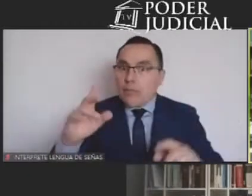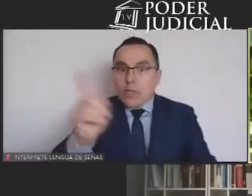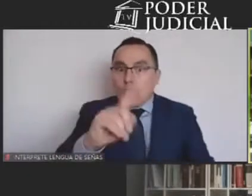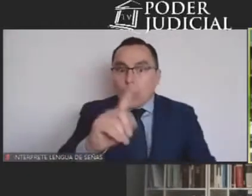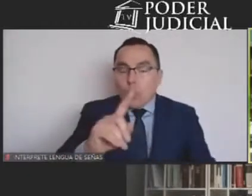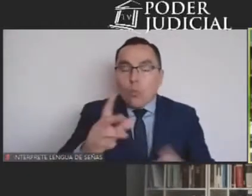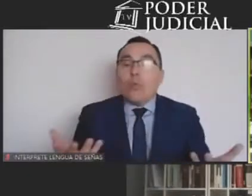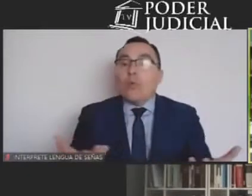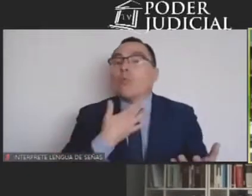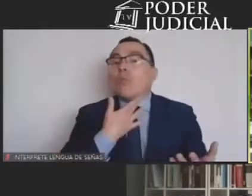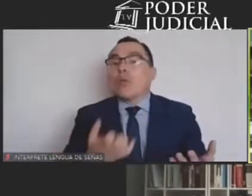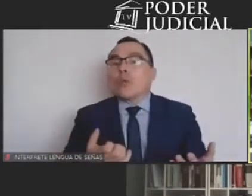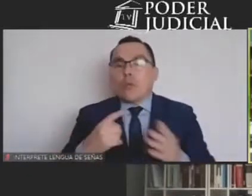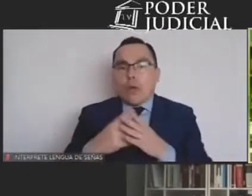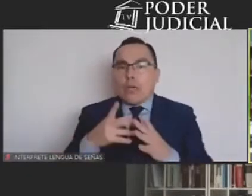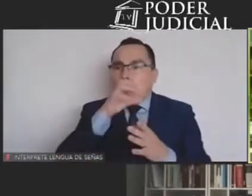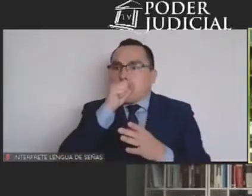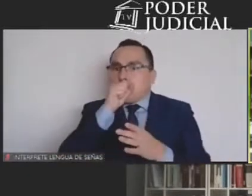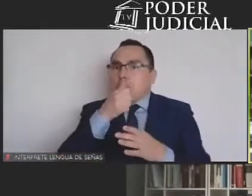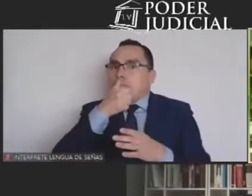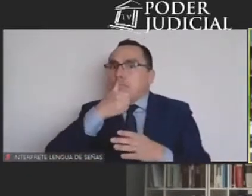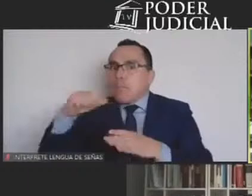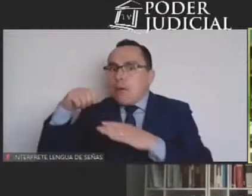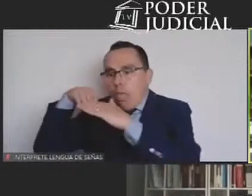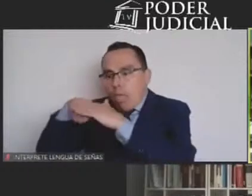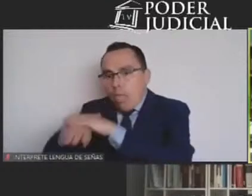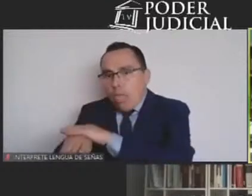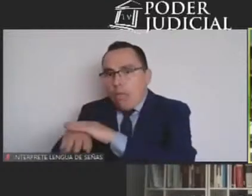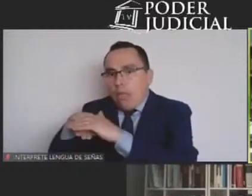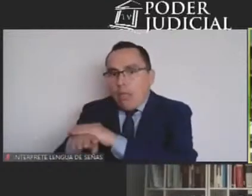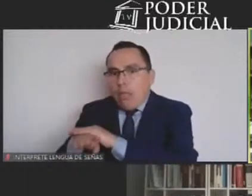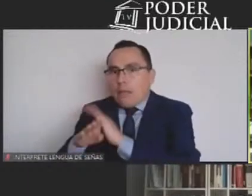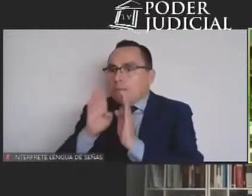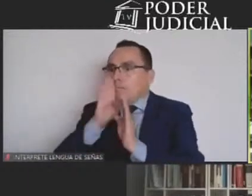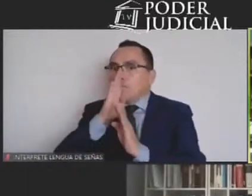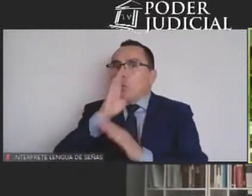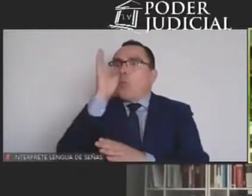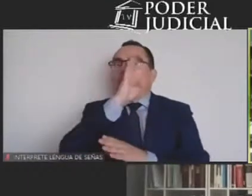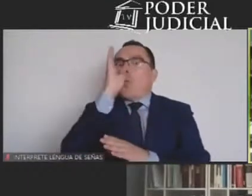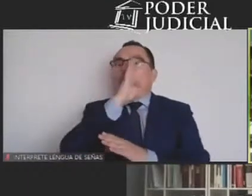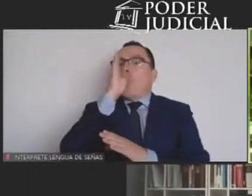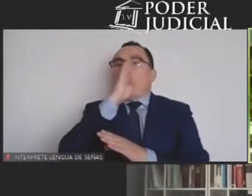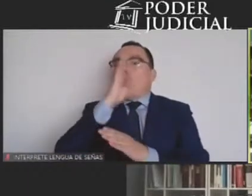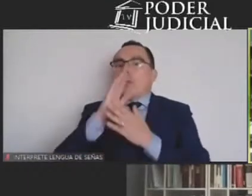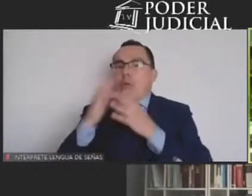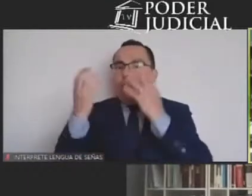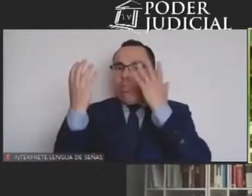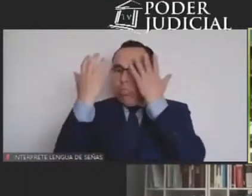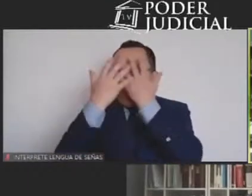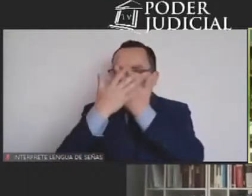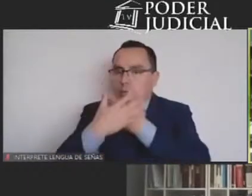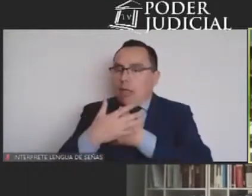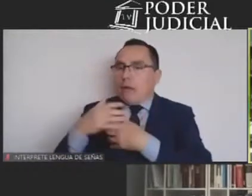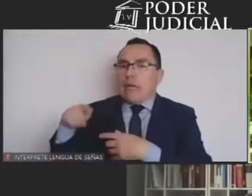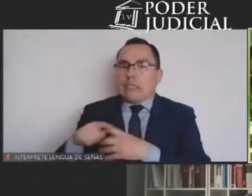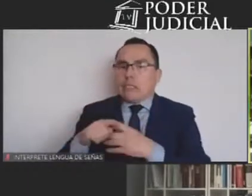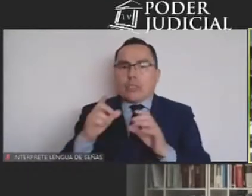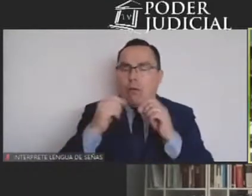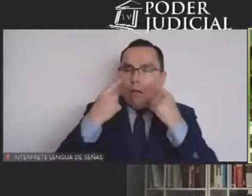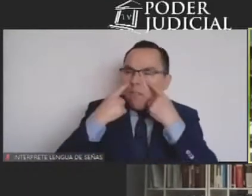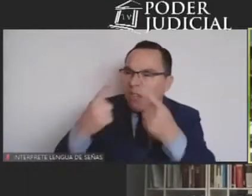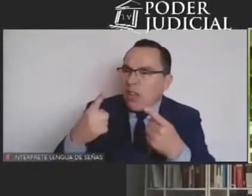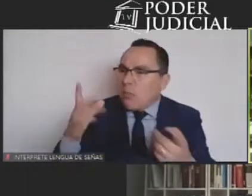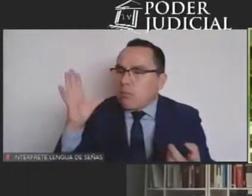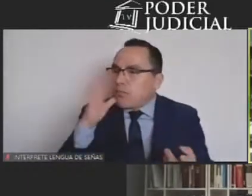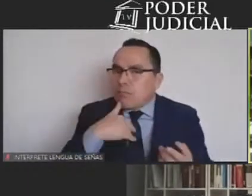que tendríamos son los mismos hechos o más, pero totalmente tapados, ¿cierto?, por un espacio de opacidad que impediría que nadie los llegue a saber, y